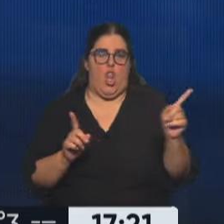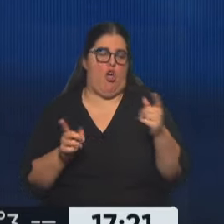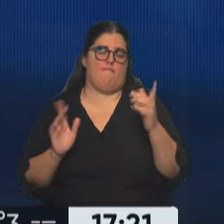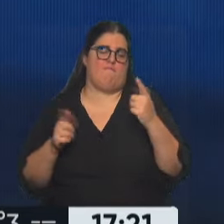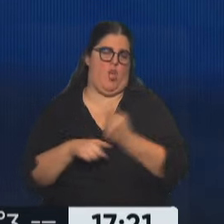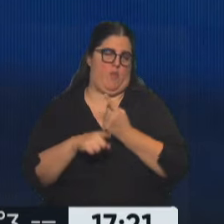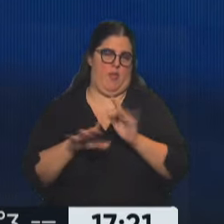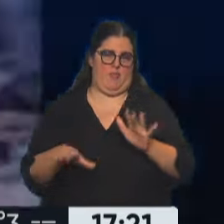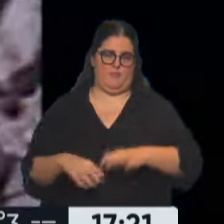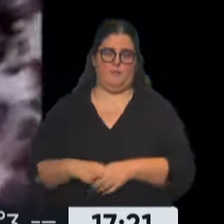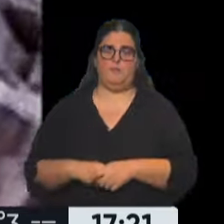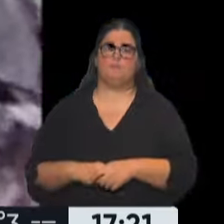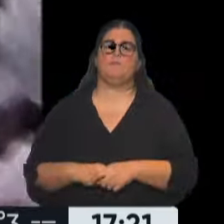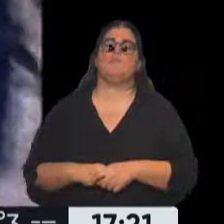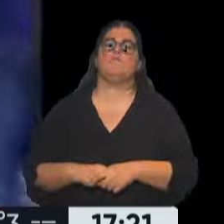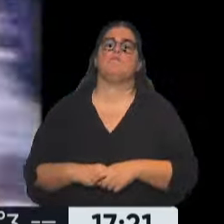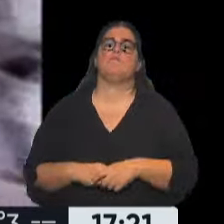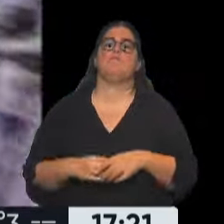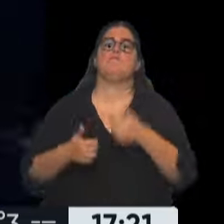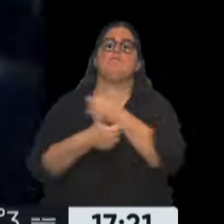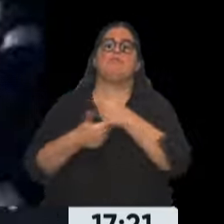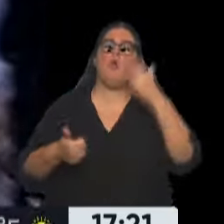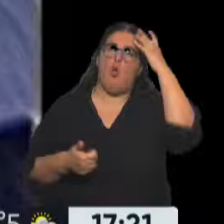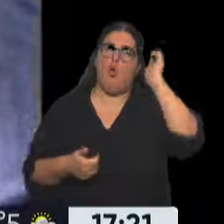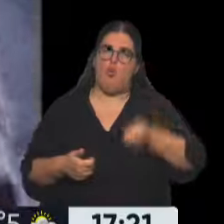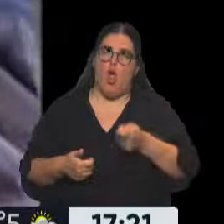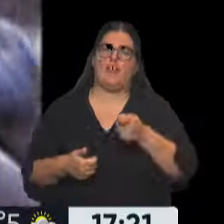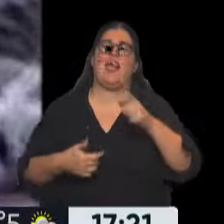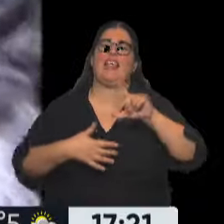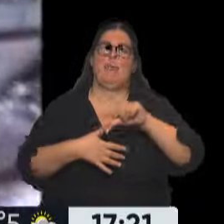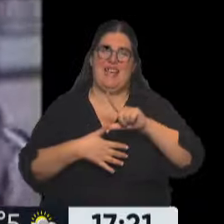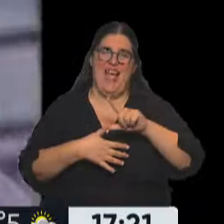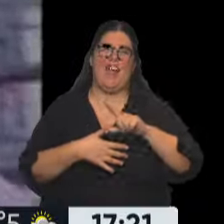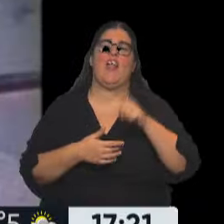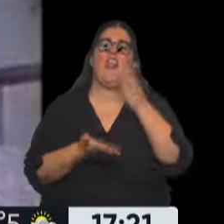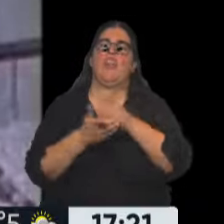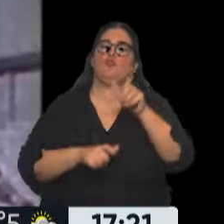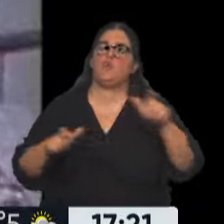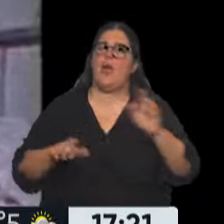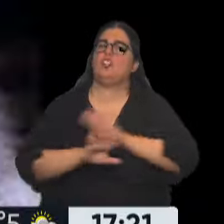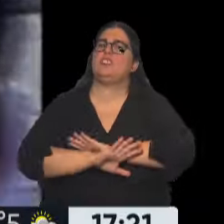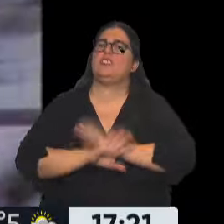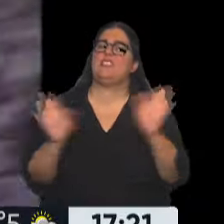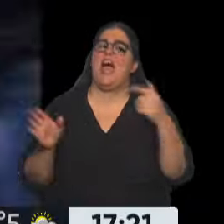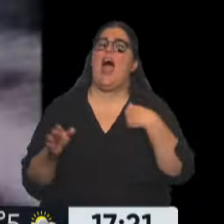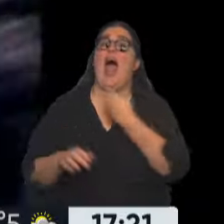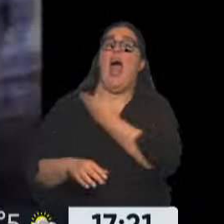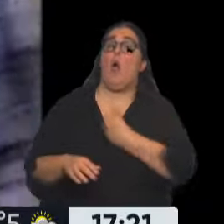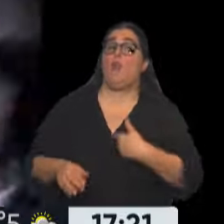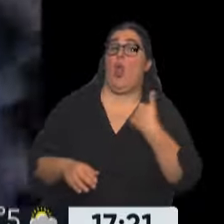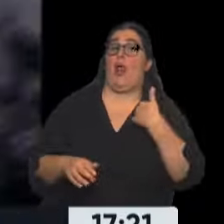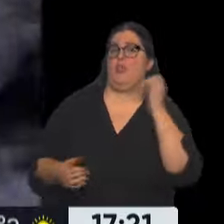La Corte Interamericana de Derechos Humanos condenó al Estado argentino por no haber esclarecido el atentado a la